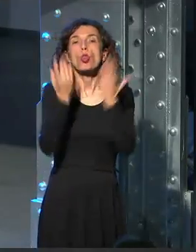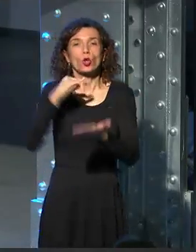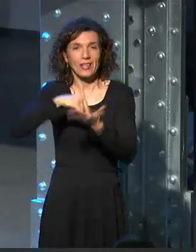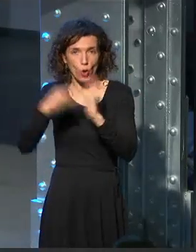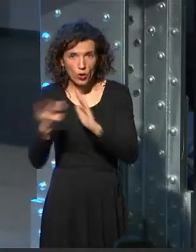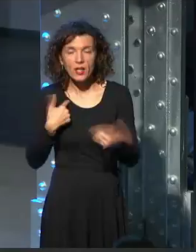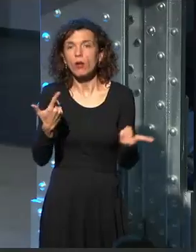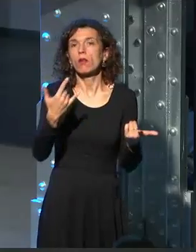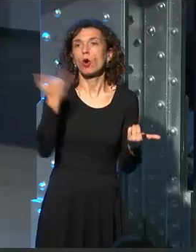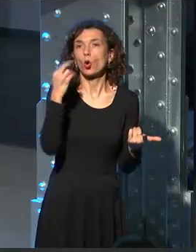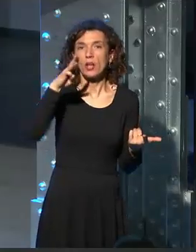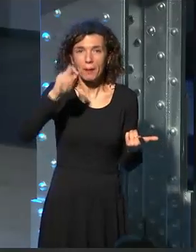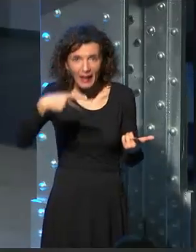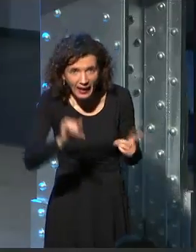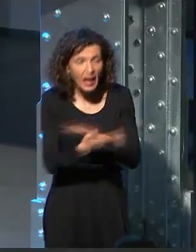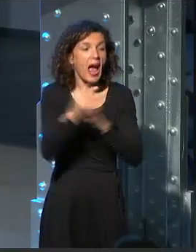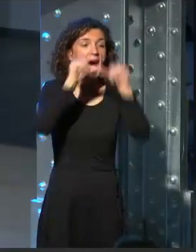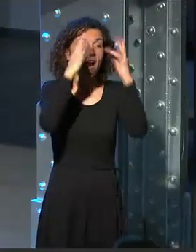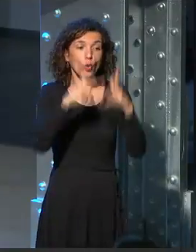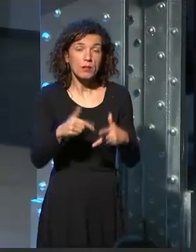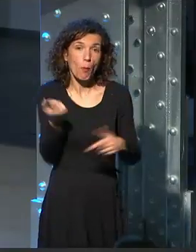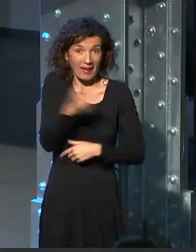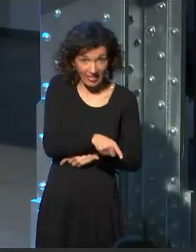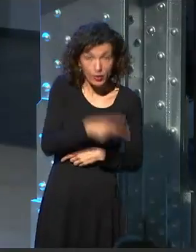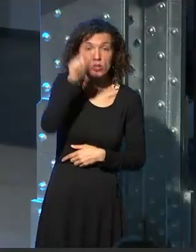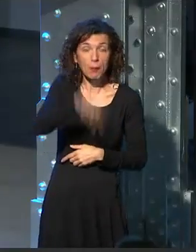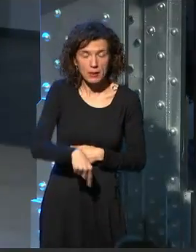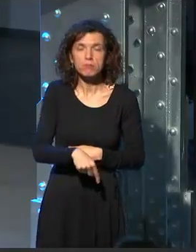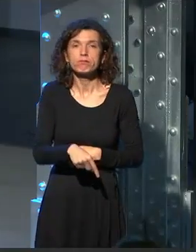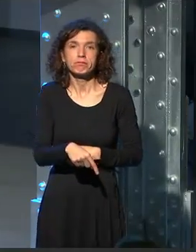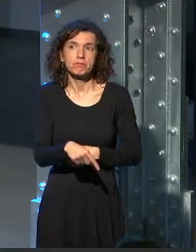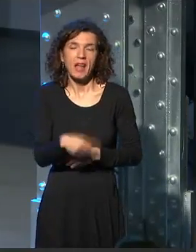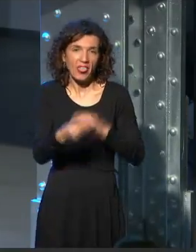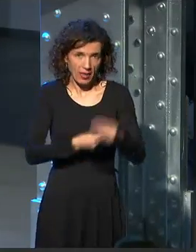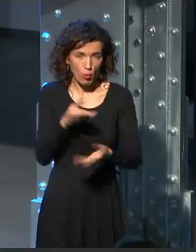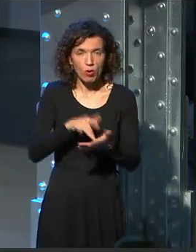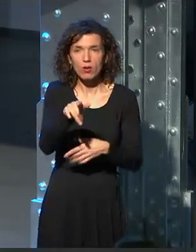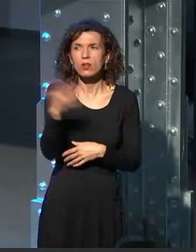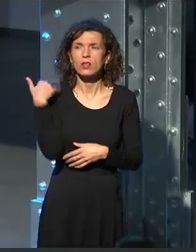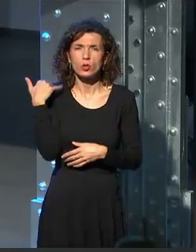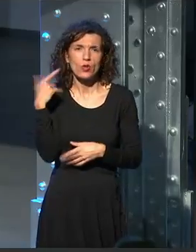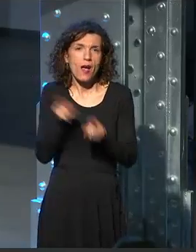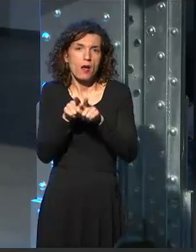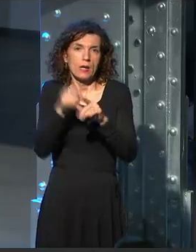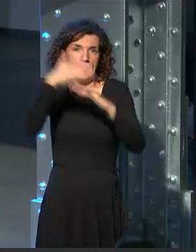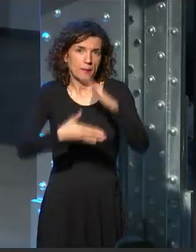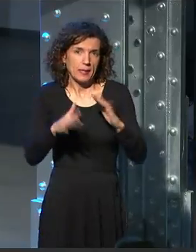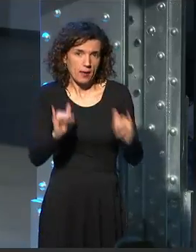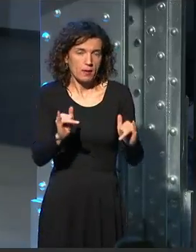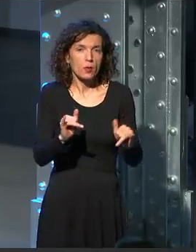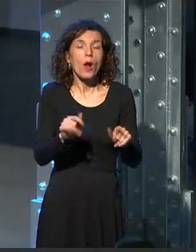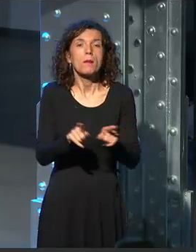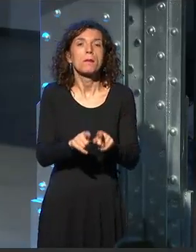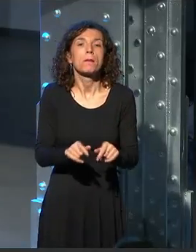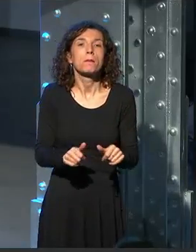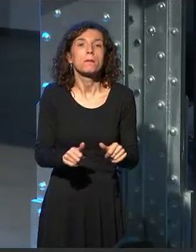buscando con el JPEG o con algoritmos semejantes, pero es que estos han llegado ya a su límite, no van a mejorar